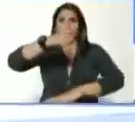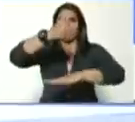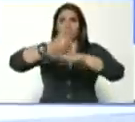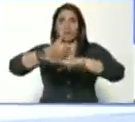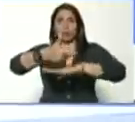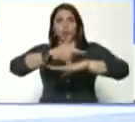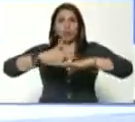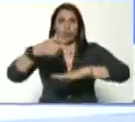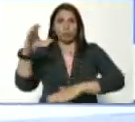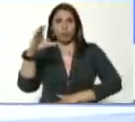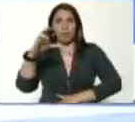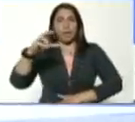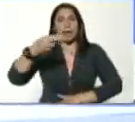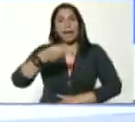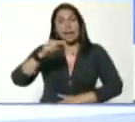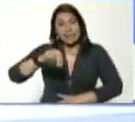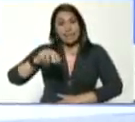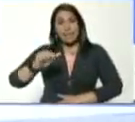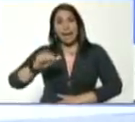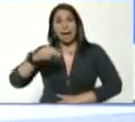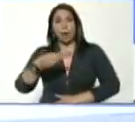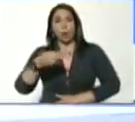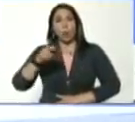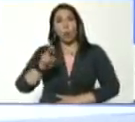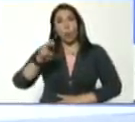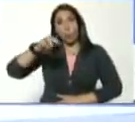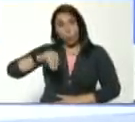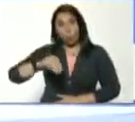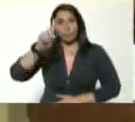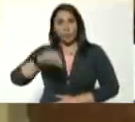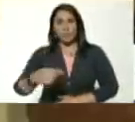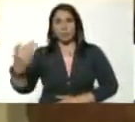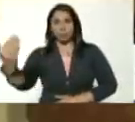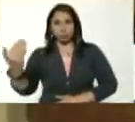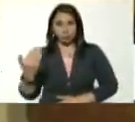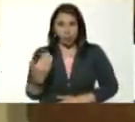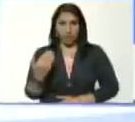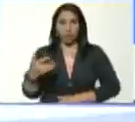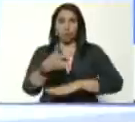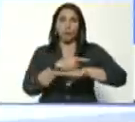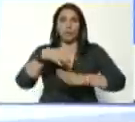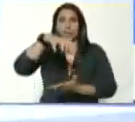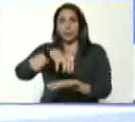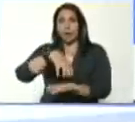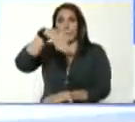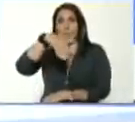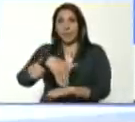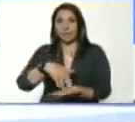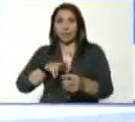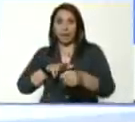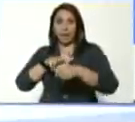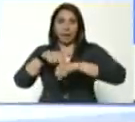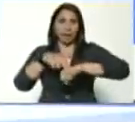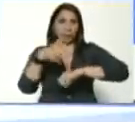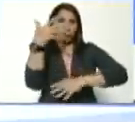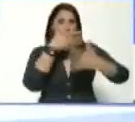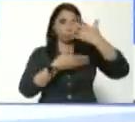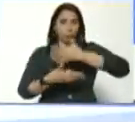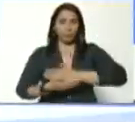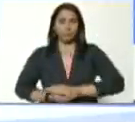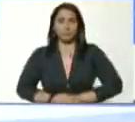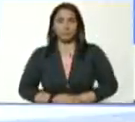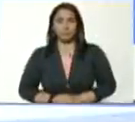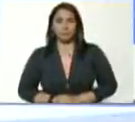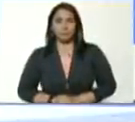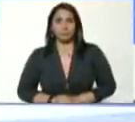Caracas, Naum Fernández. Viene en camino el gobernador del estado Miranda, compañero Héctor